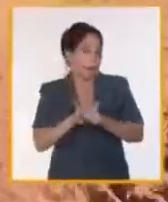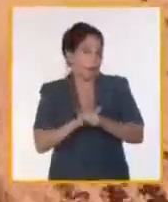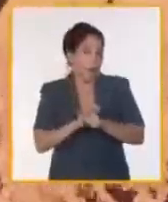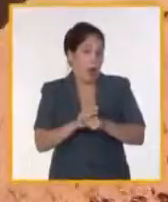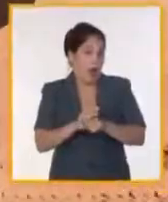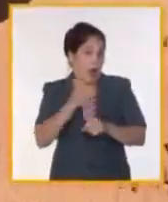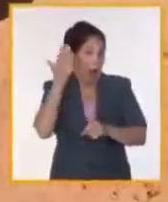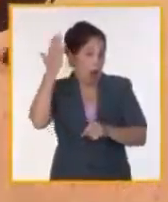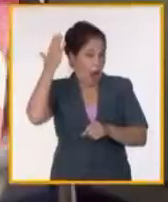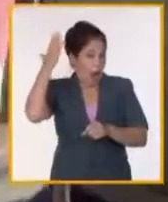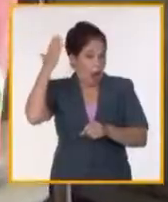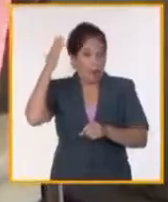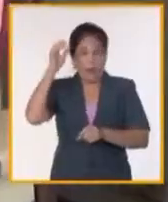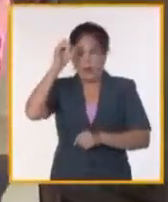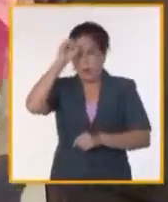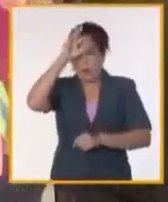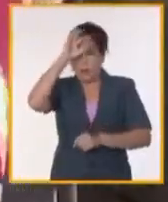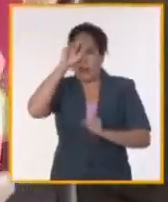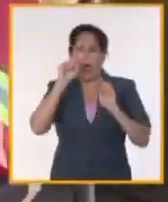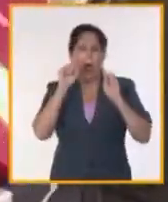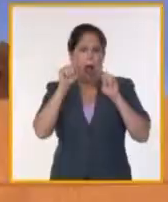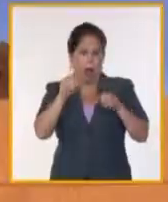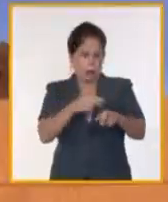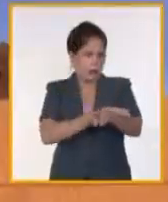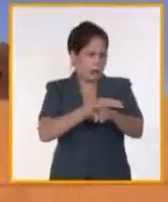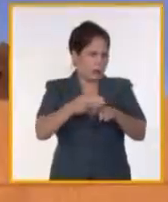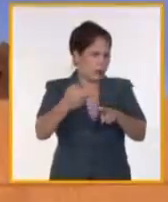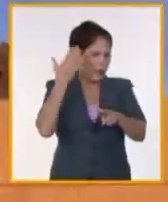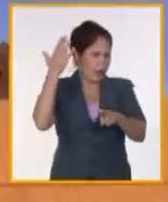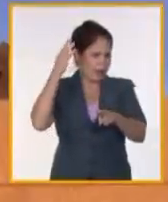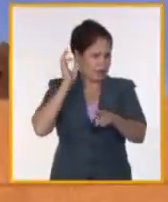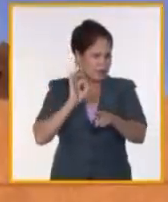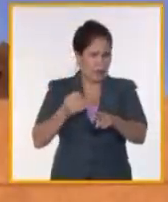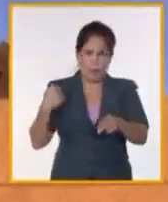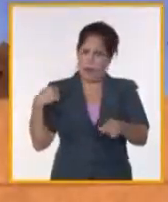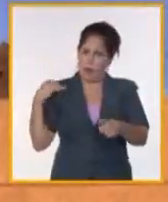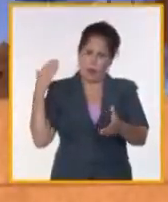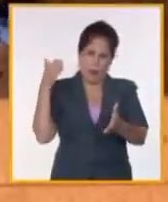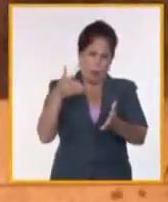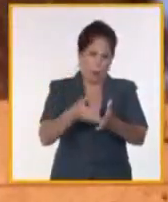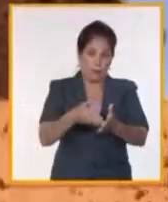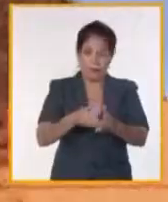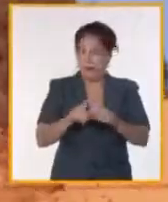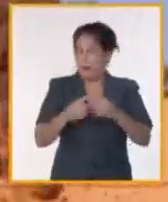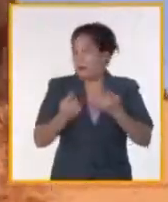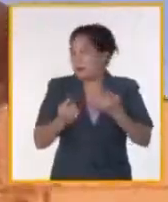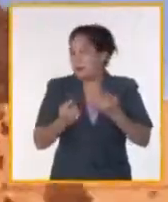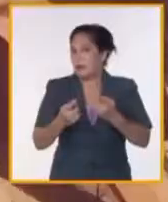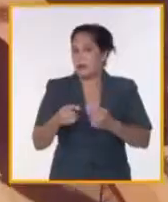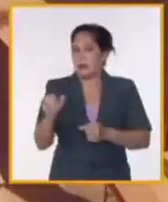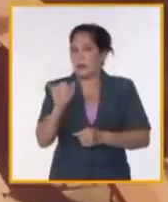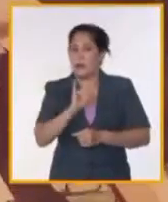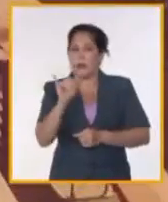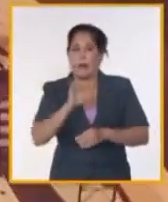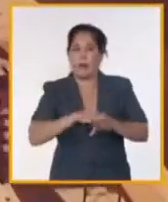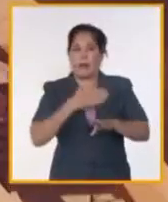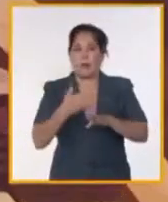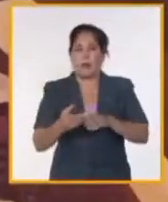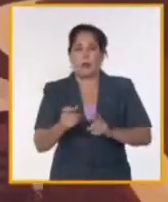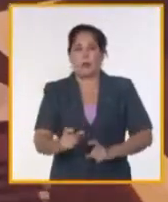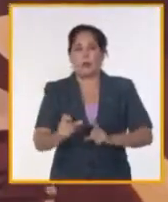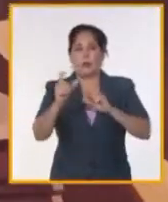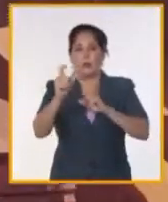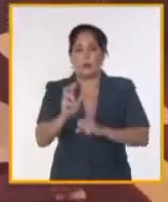uso de los minerales ha estado presente en Cuba. Sin embargo, solamente después del triunfo de la